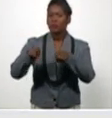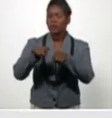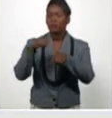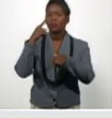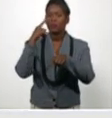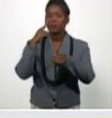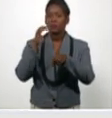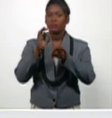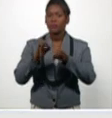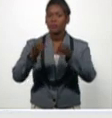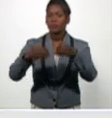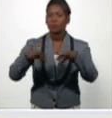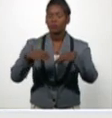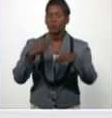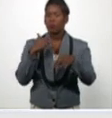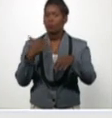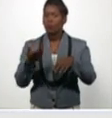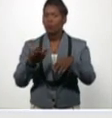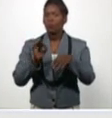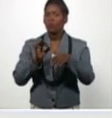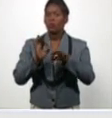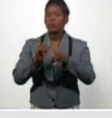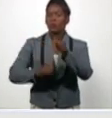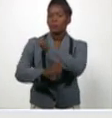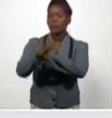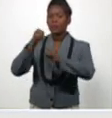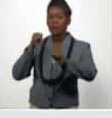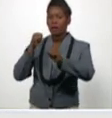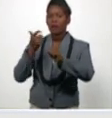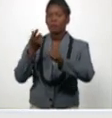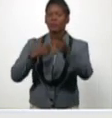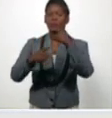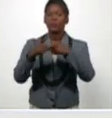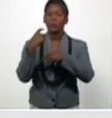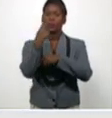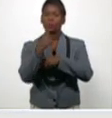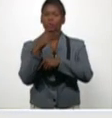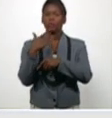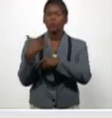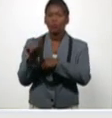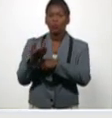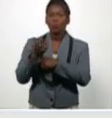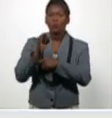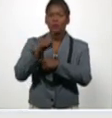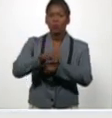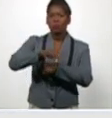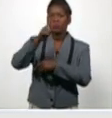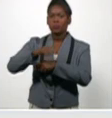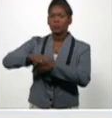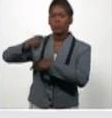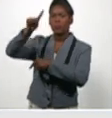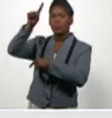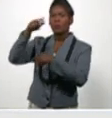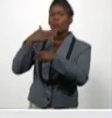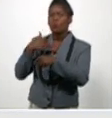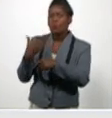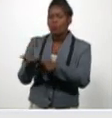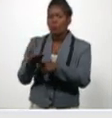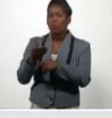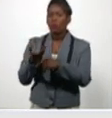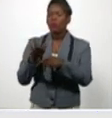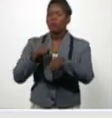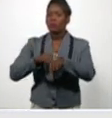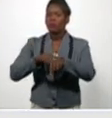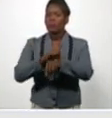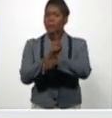los rebrotes, los picos. Me acuerdo que al principio decía, bueno, ¿y el pico cuándo va a llegar? Y el pico, este es el comportamiento que